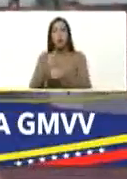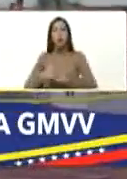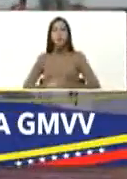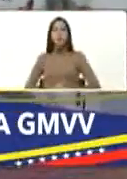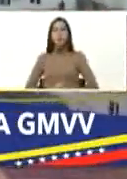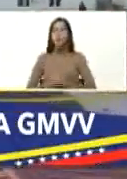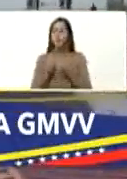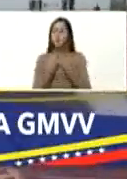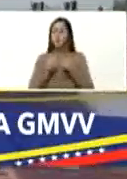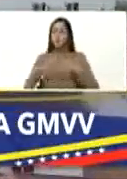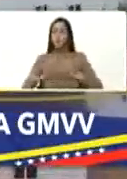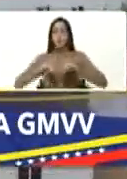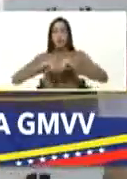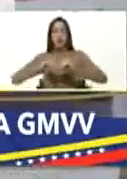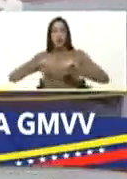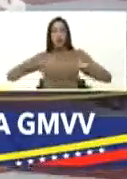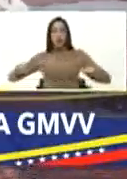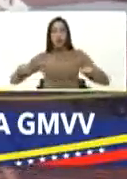liberar el terreno,